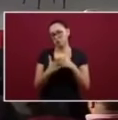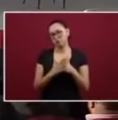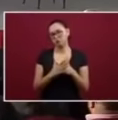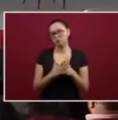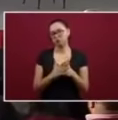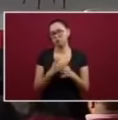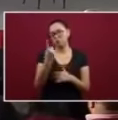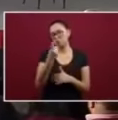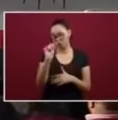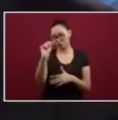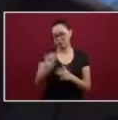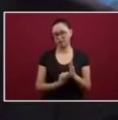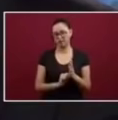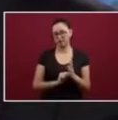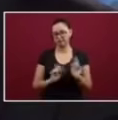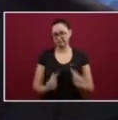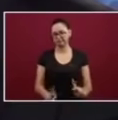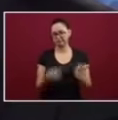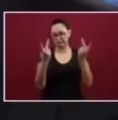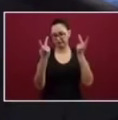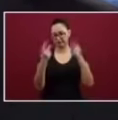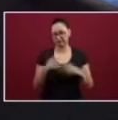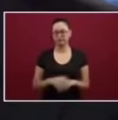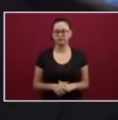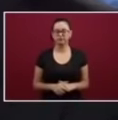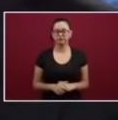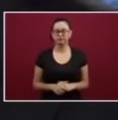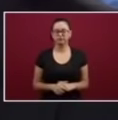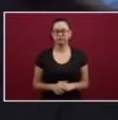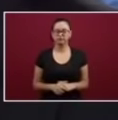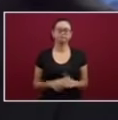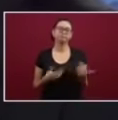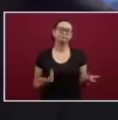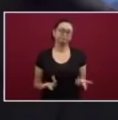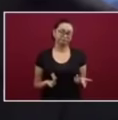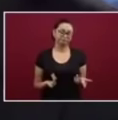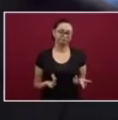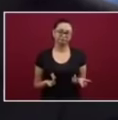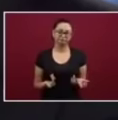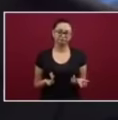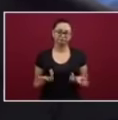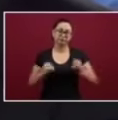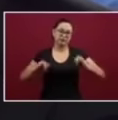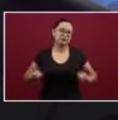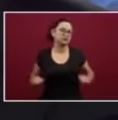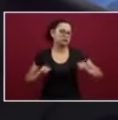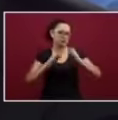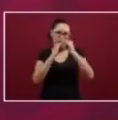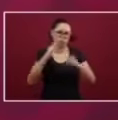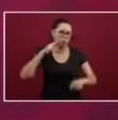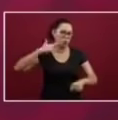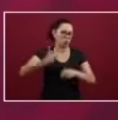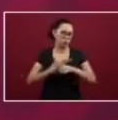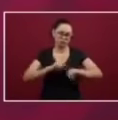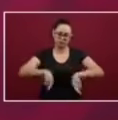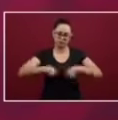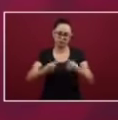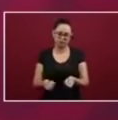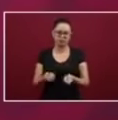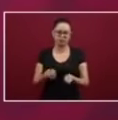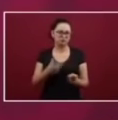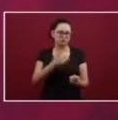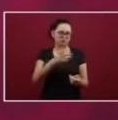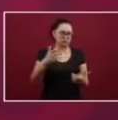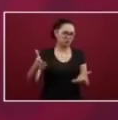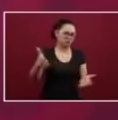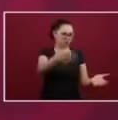decide cuál es el destino de dicho bien. Y bueno, en este caso estaban en depositarías a una serie de fundaciones,